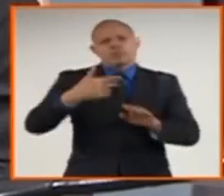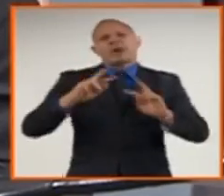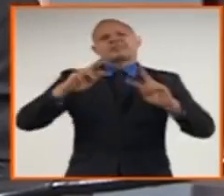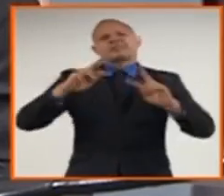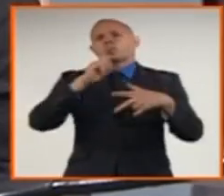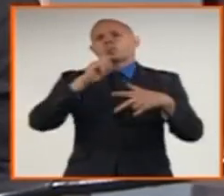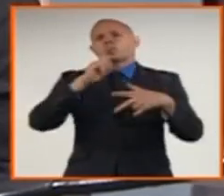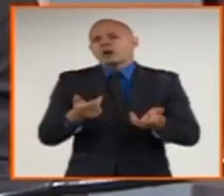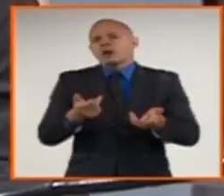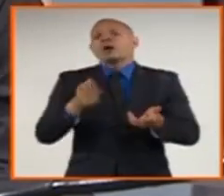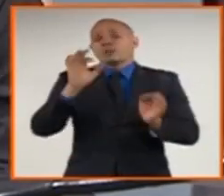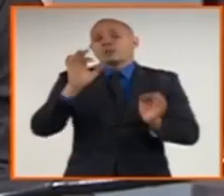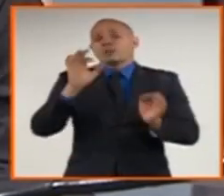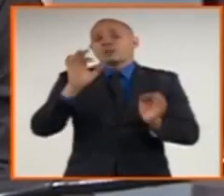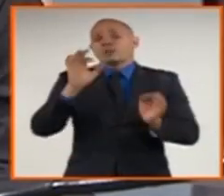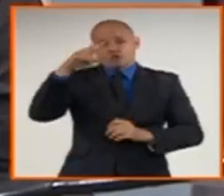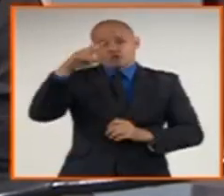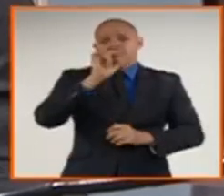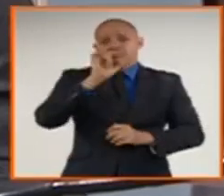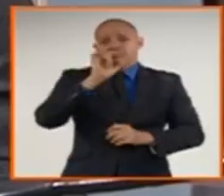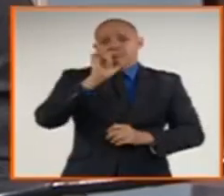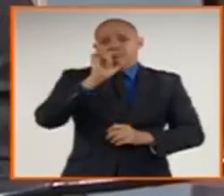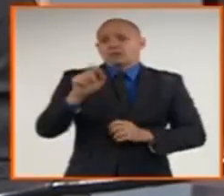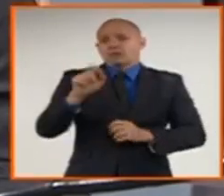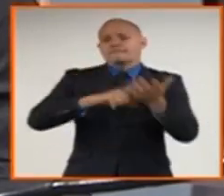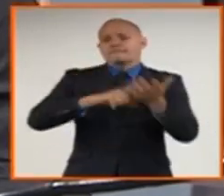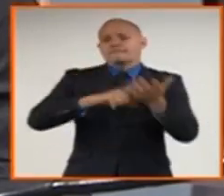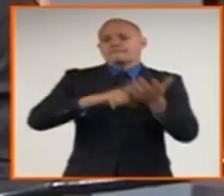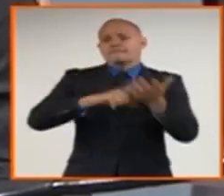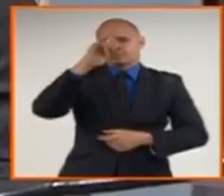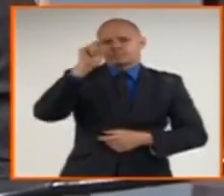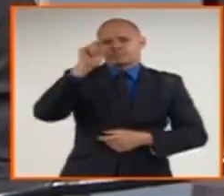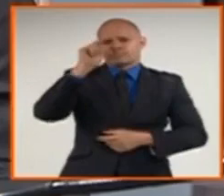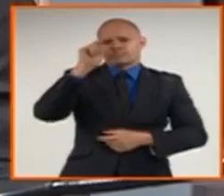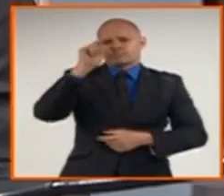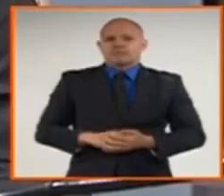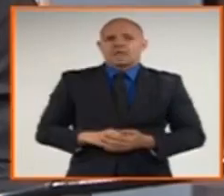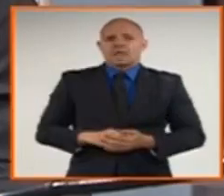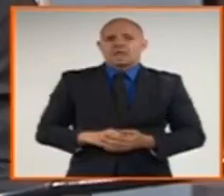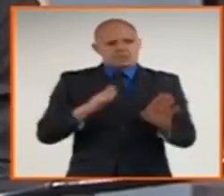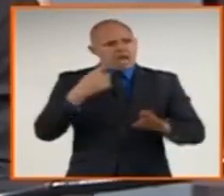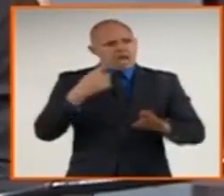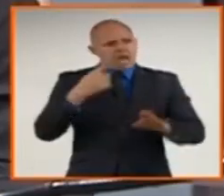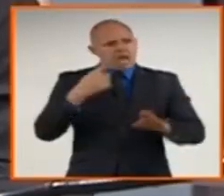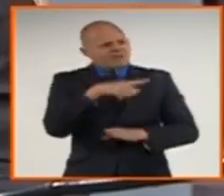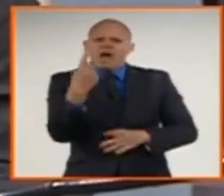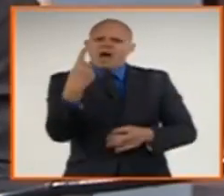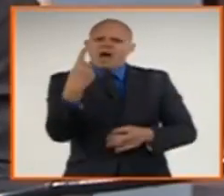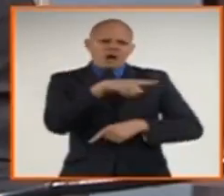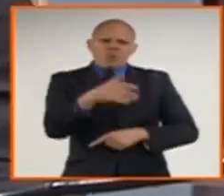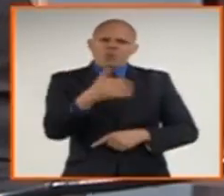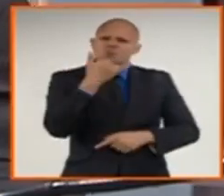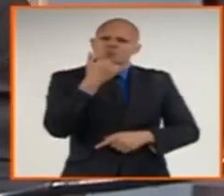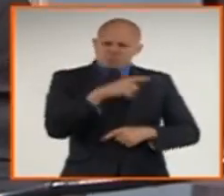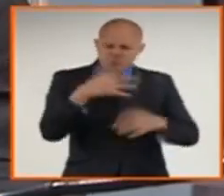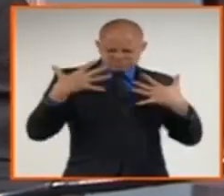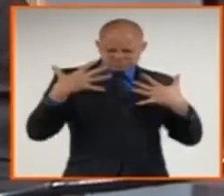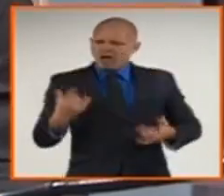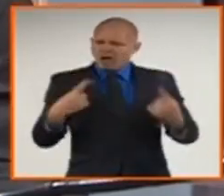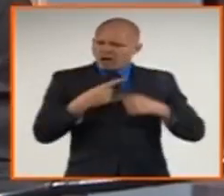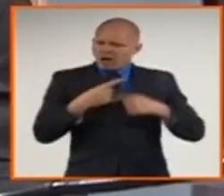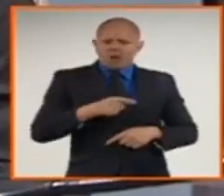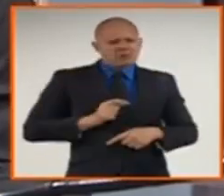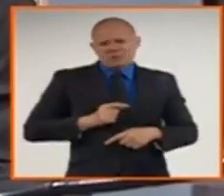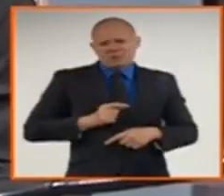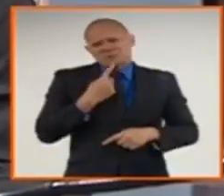de dosis. Y de esos 5 millones de dosis, los efectos adversos no sobrepasan los 350. Todos los efectos adversos reportados de toda